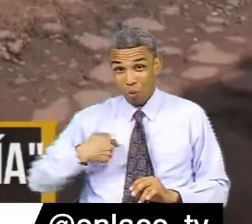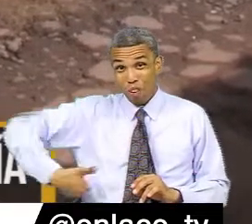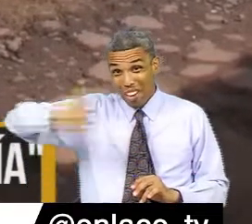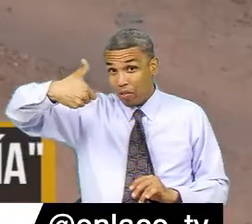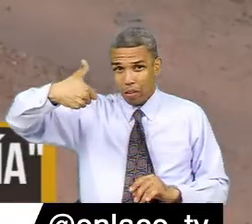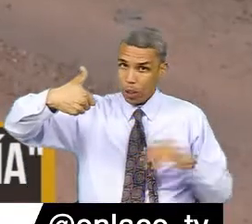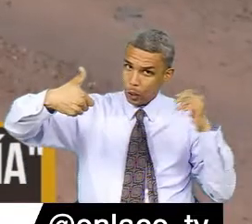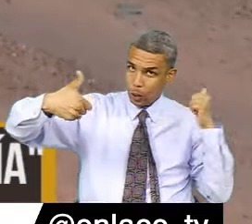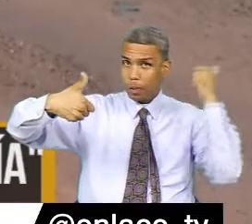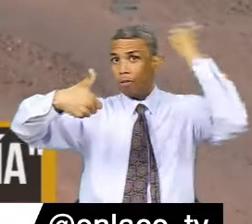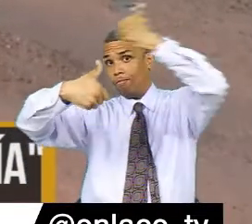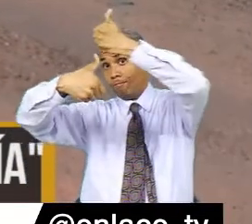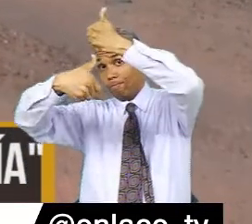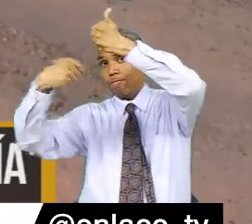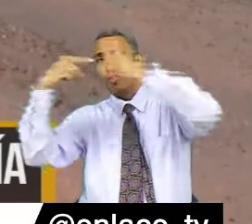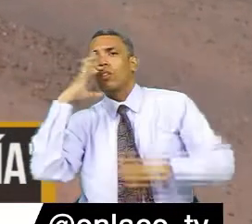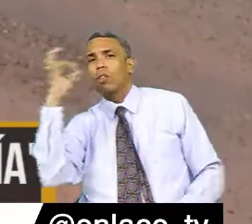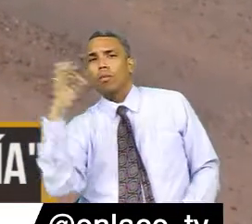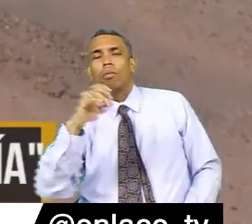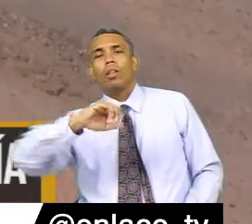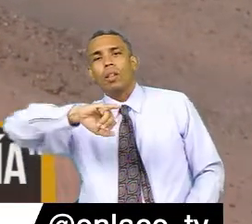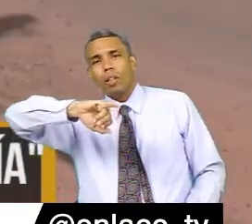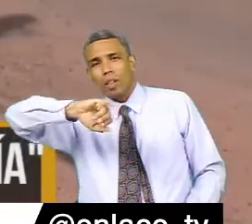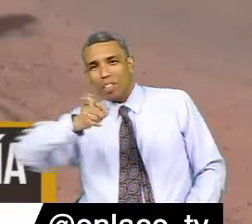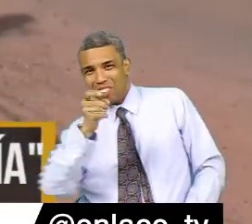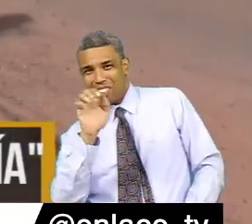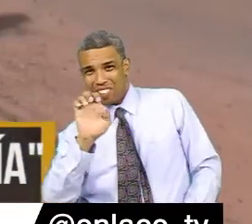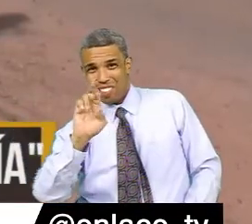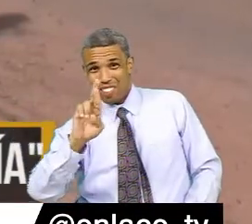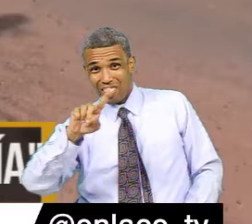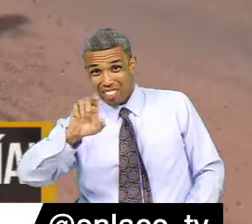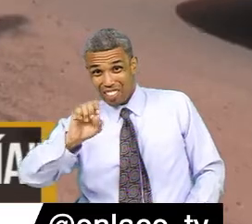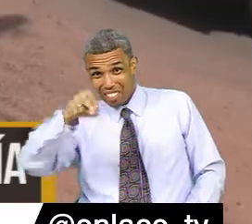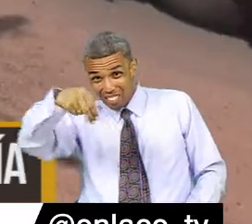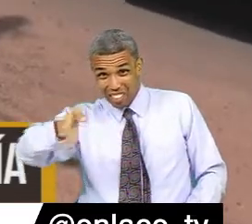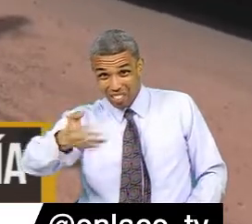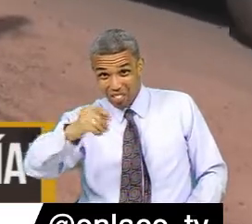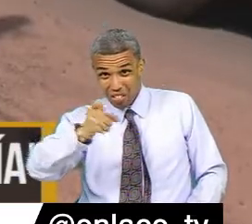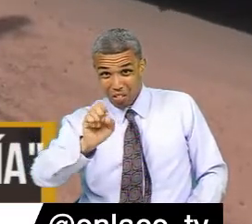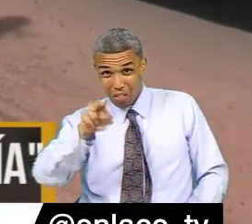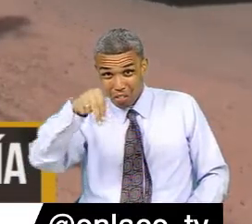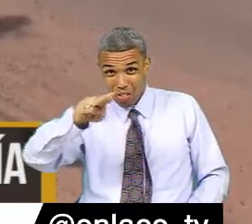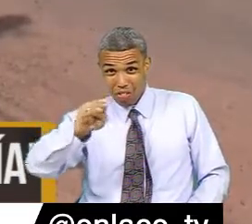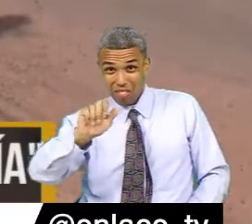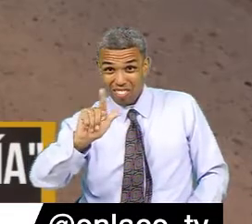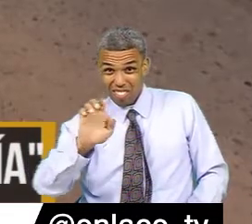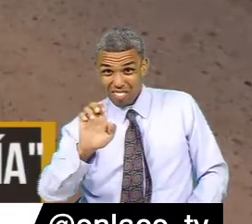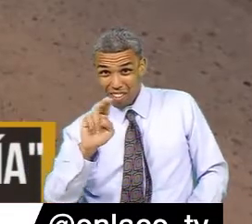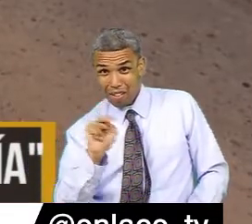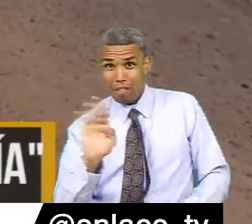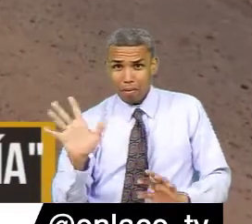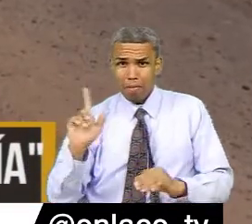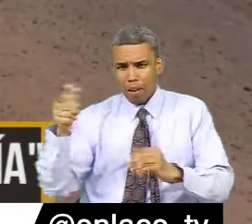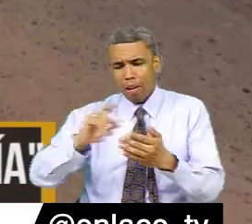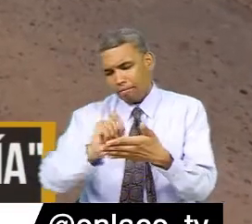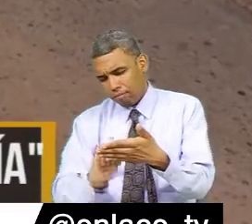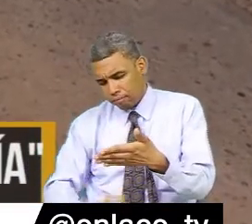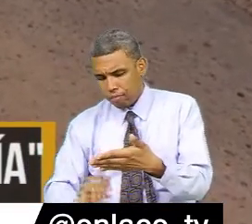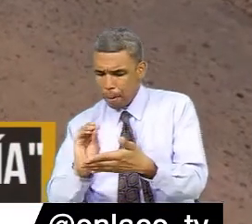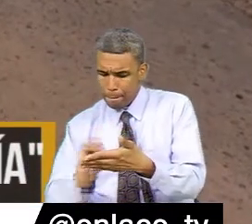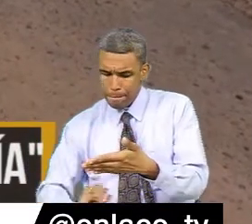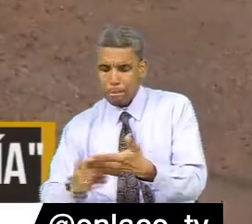Ese proyecto se llevó al Consejo Municipal, en los cuales estamos solicitando unos recursos adicionales